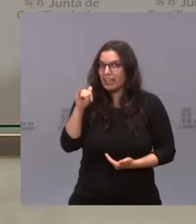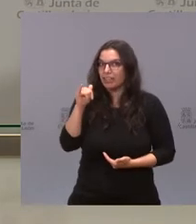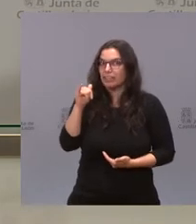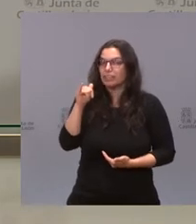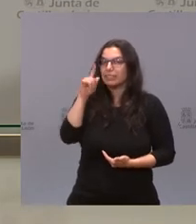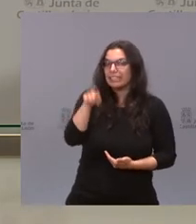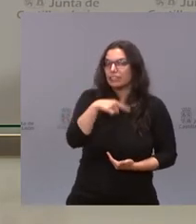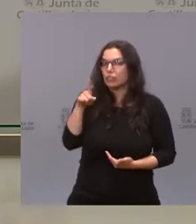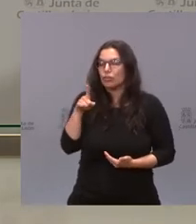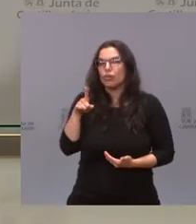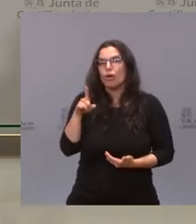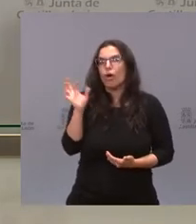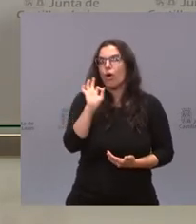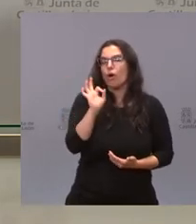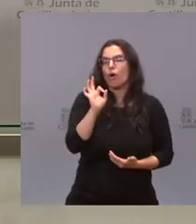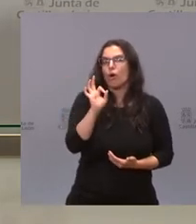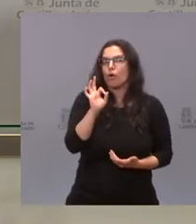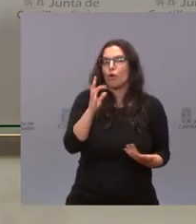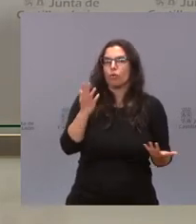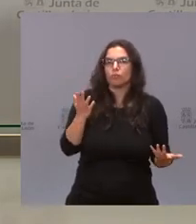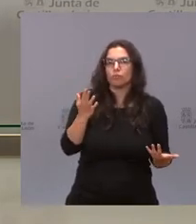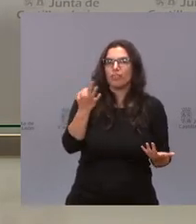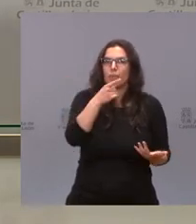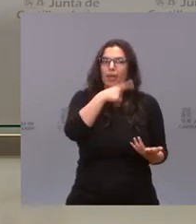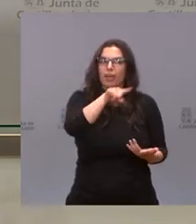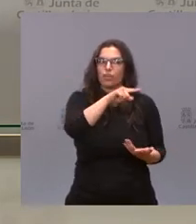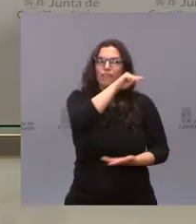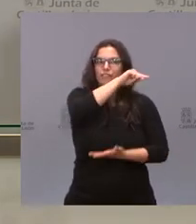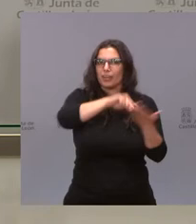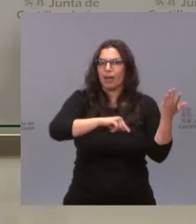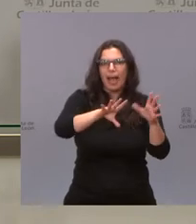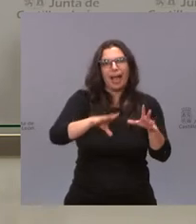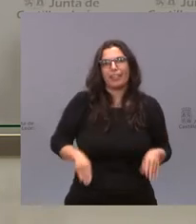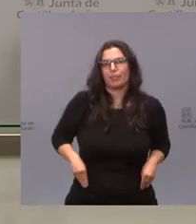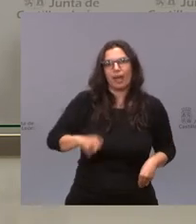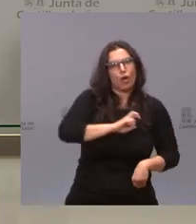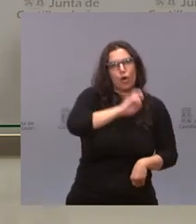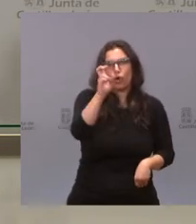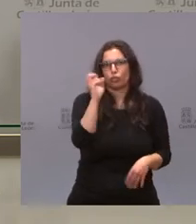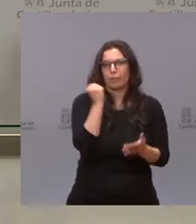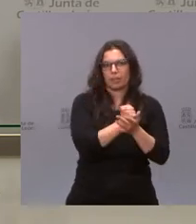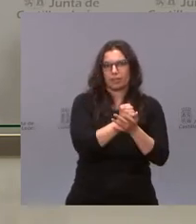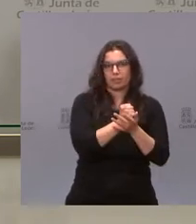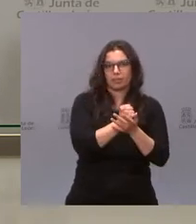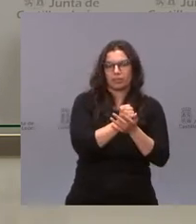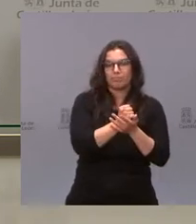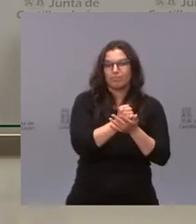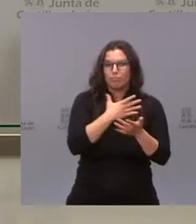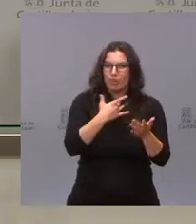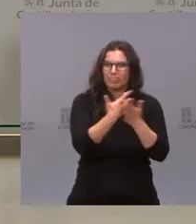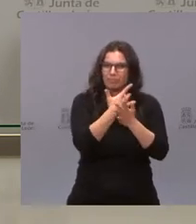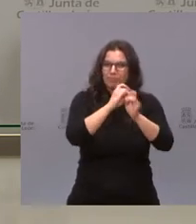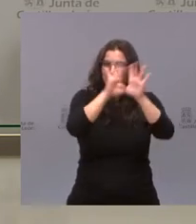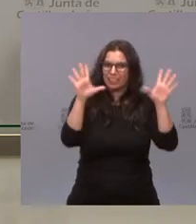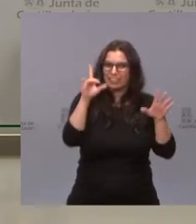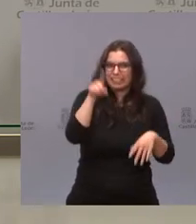a tener que poner en la situación de tener que firmar un documento en el que acepten vacunarse con Pfizer? No sé si nos puede aclarar